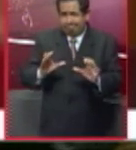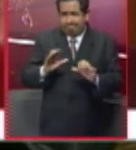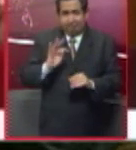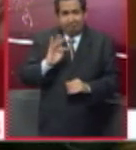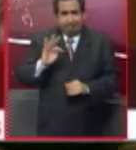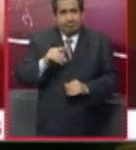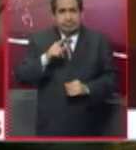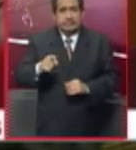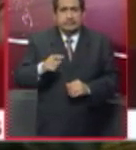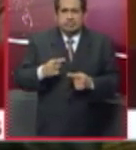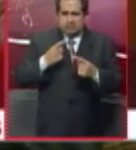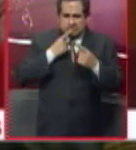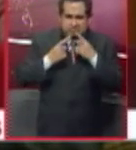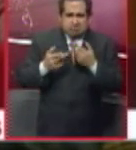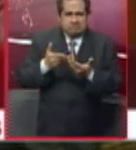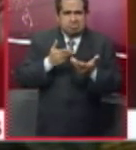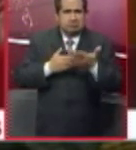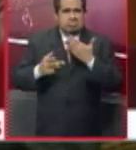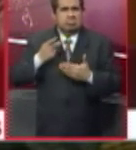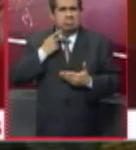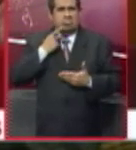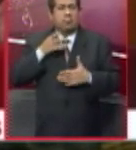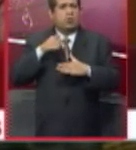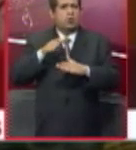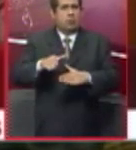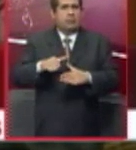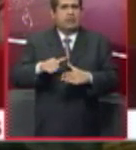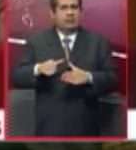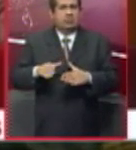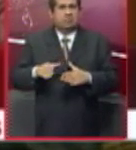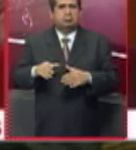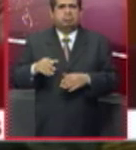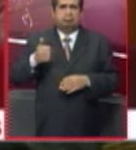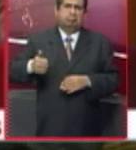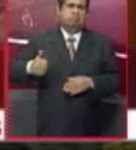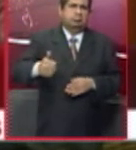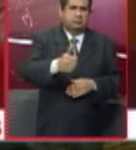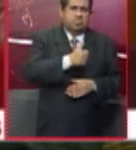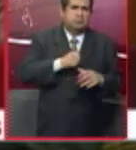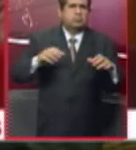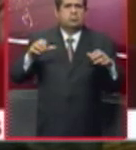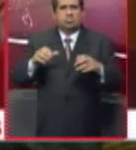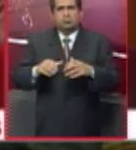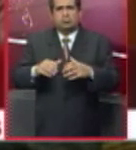las negociaciones políticas a las que obligadamente